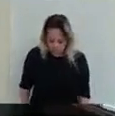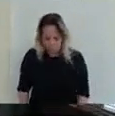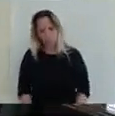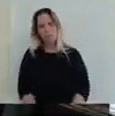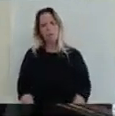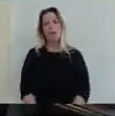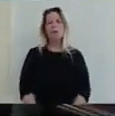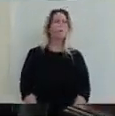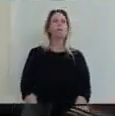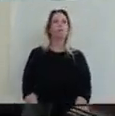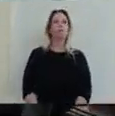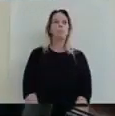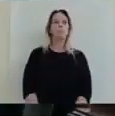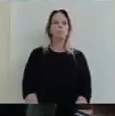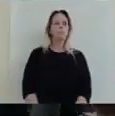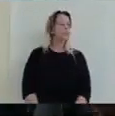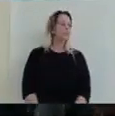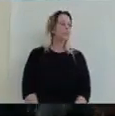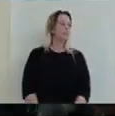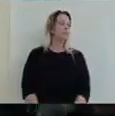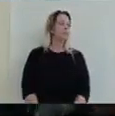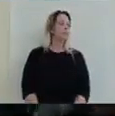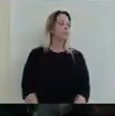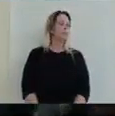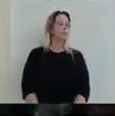entendido que la nota,